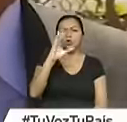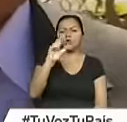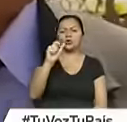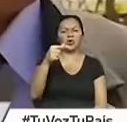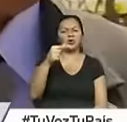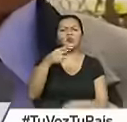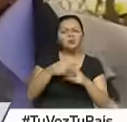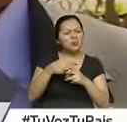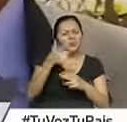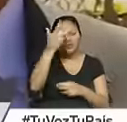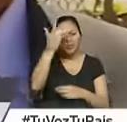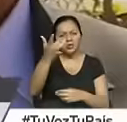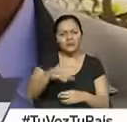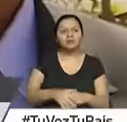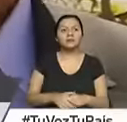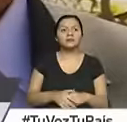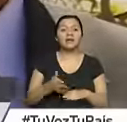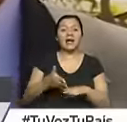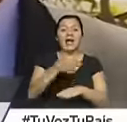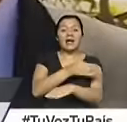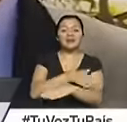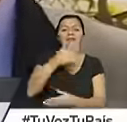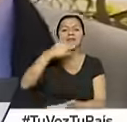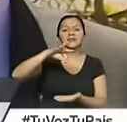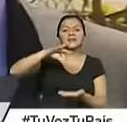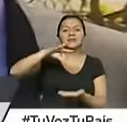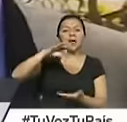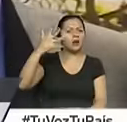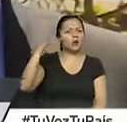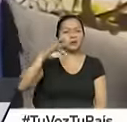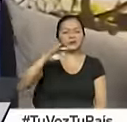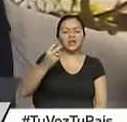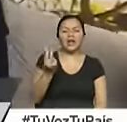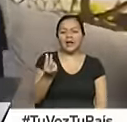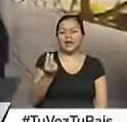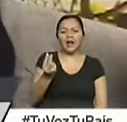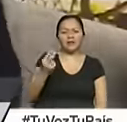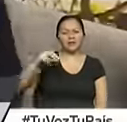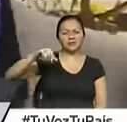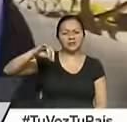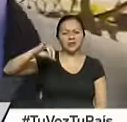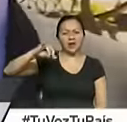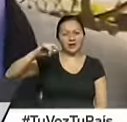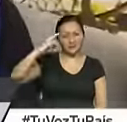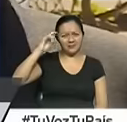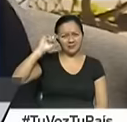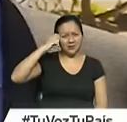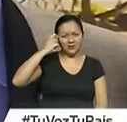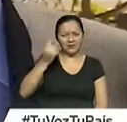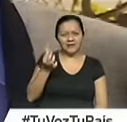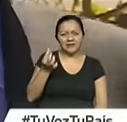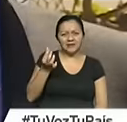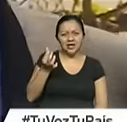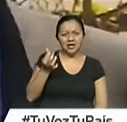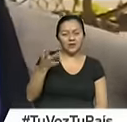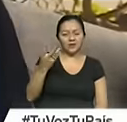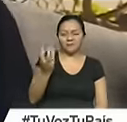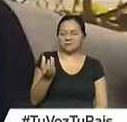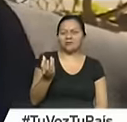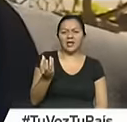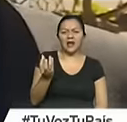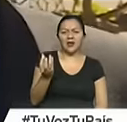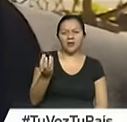no había la sal refinada, la gente antes consumía la sal así, sin refinar, la sal no